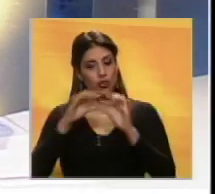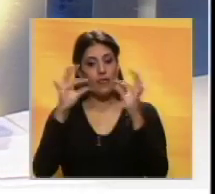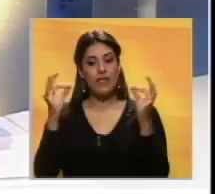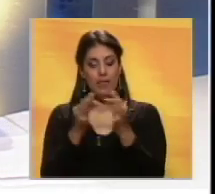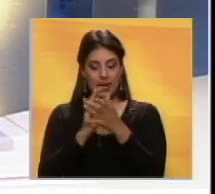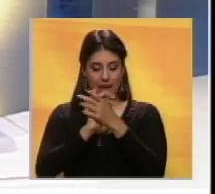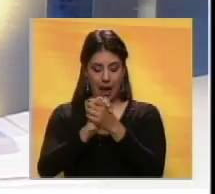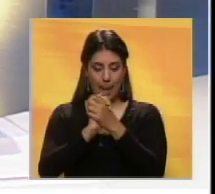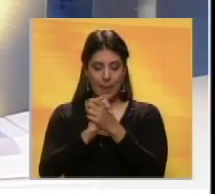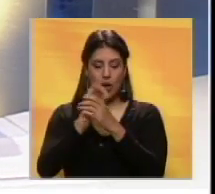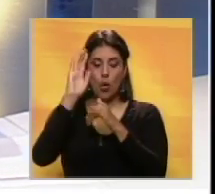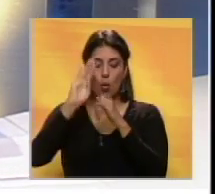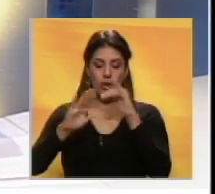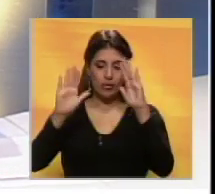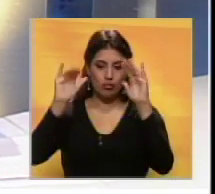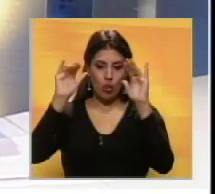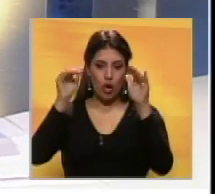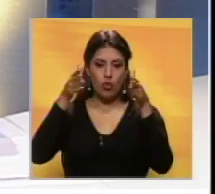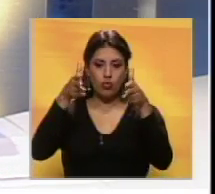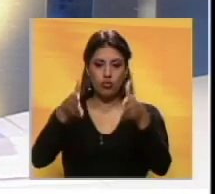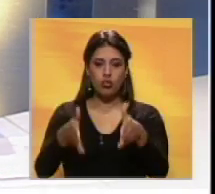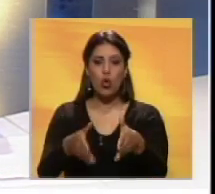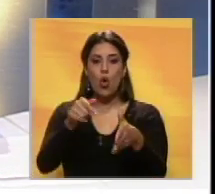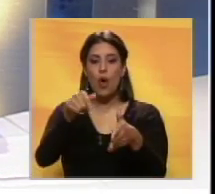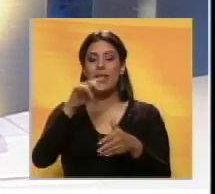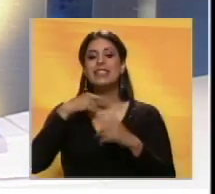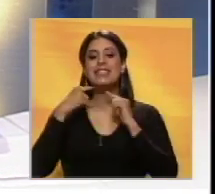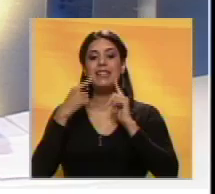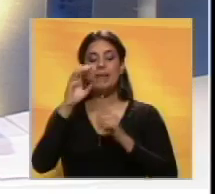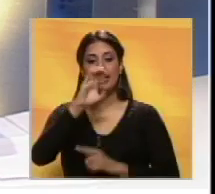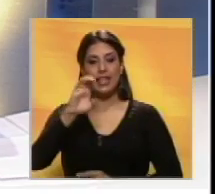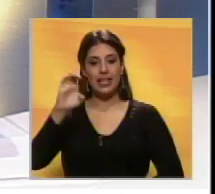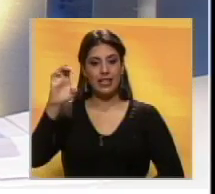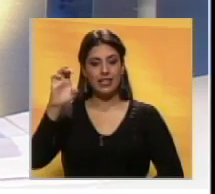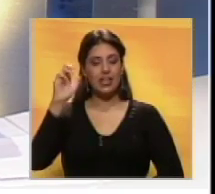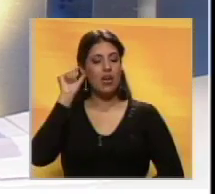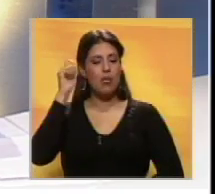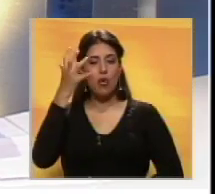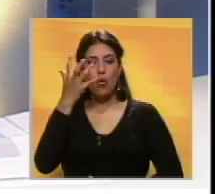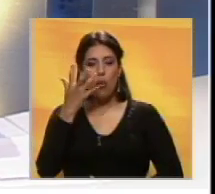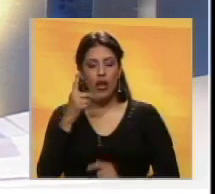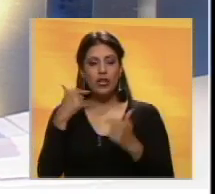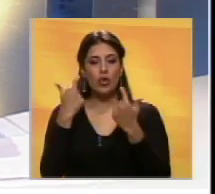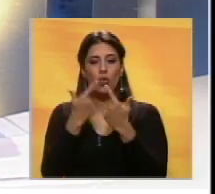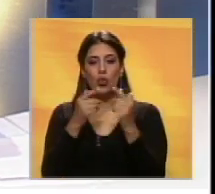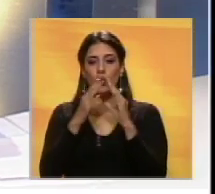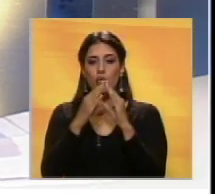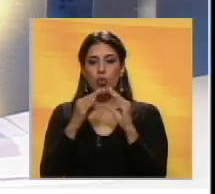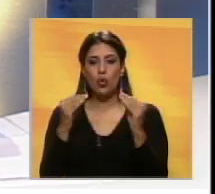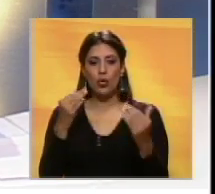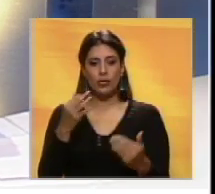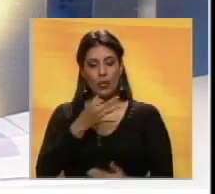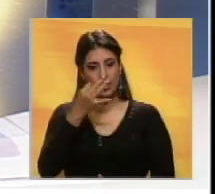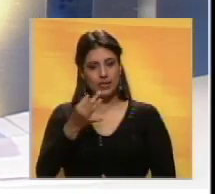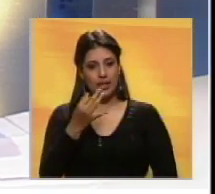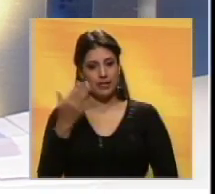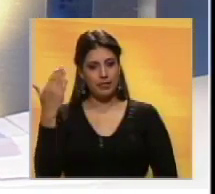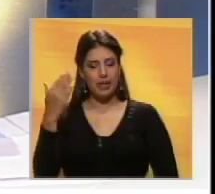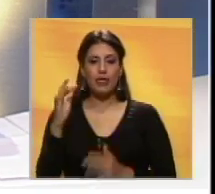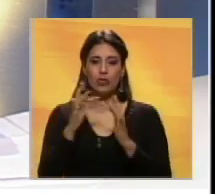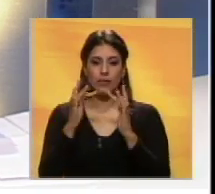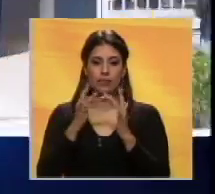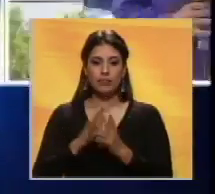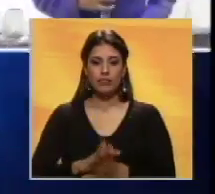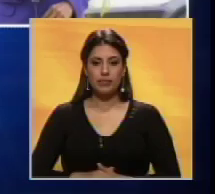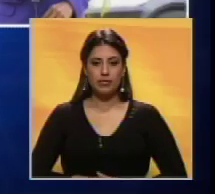Familiares y amigos se le dieron el último adiós a Armando Cañizales en el cementerio del Este. Maoli Aldana desde el lugar nos trae los detalles. Buenas tardes, Maoli,